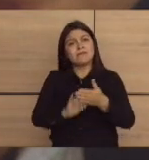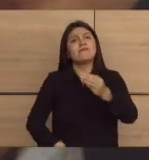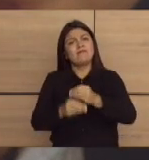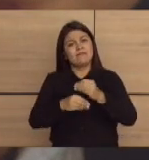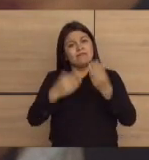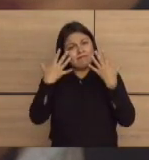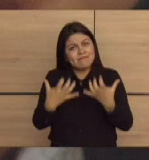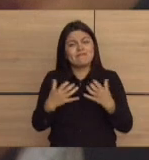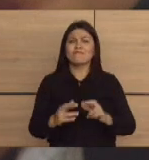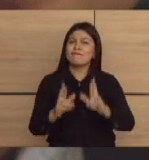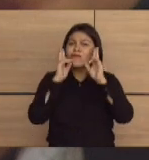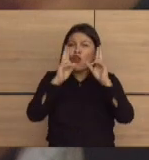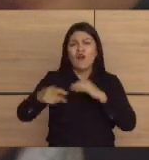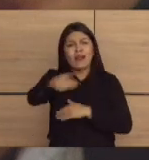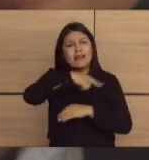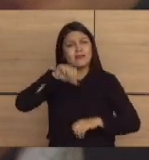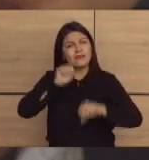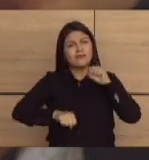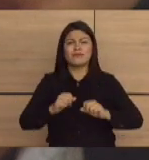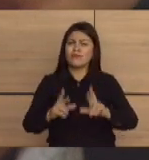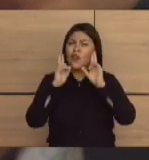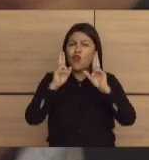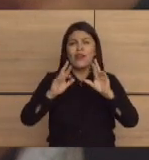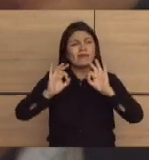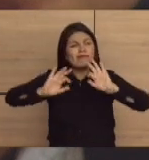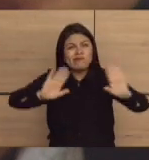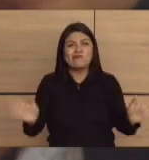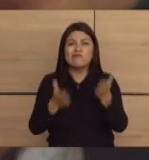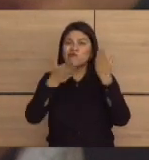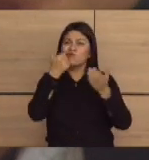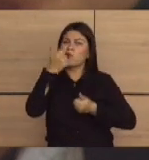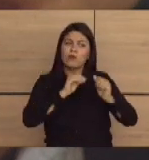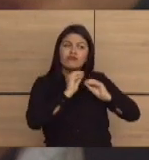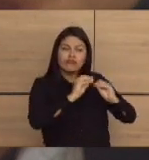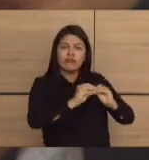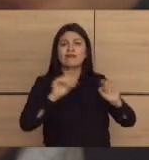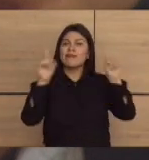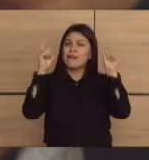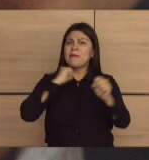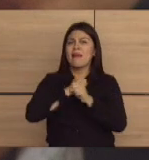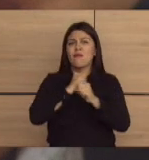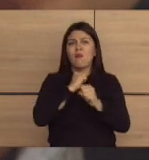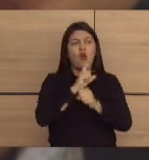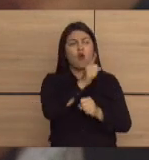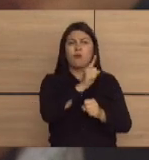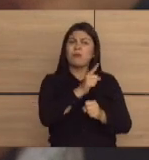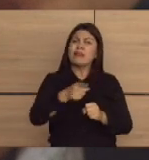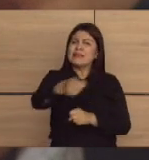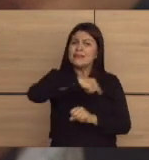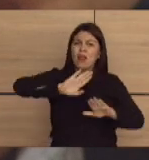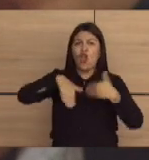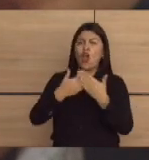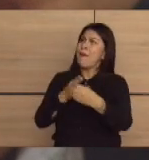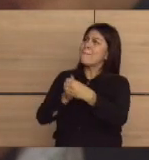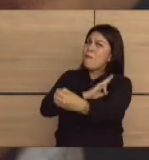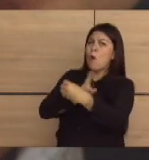incluir la posibilidad de mejorar la formación para el trabajo, sobre todo cuando vemos niveles de deserción en regiones del país